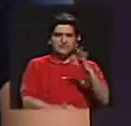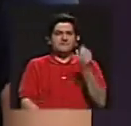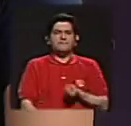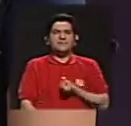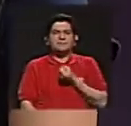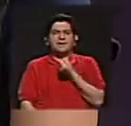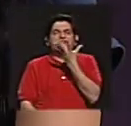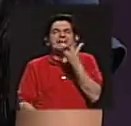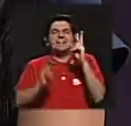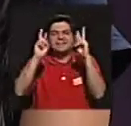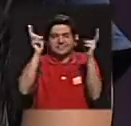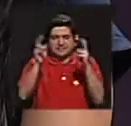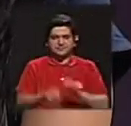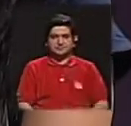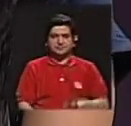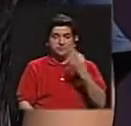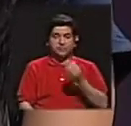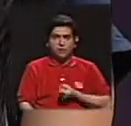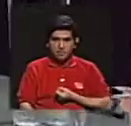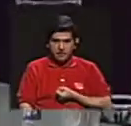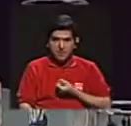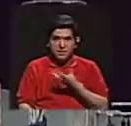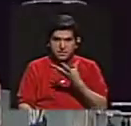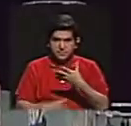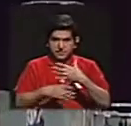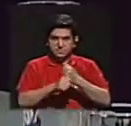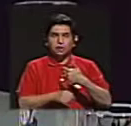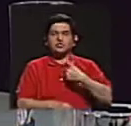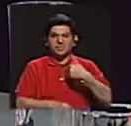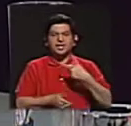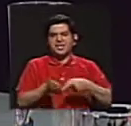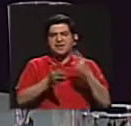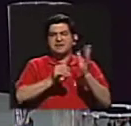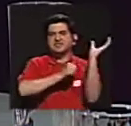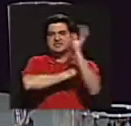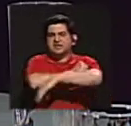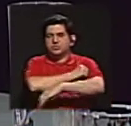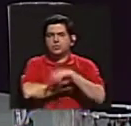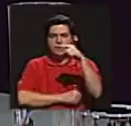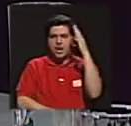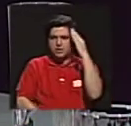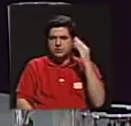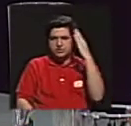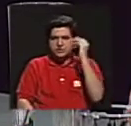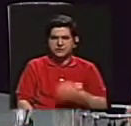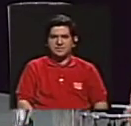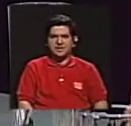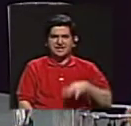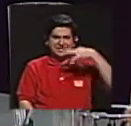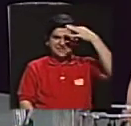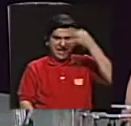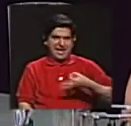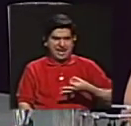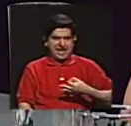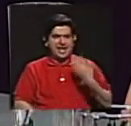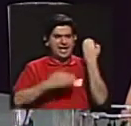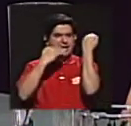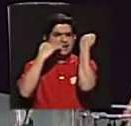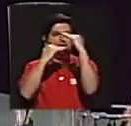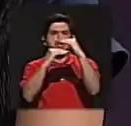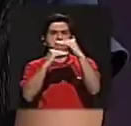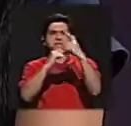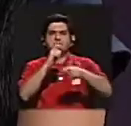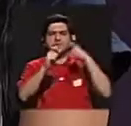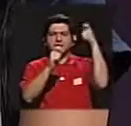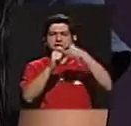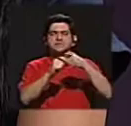y como forma de expresión, pues sufre censura, ¿verdad? Desde tu experiencia, ¿cuáles crees que son los límites